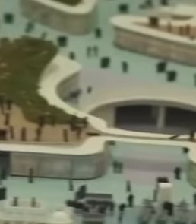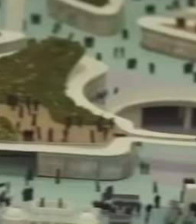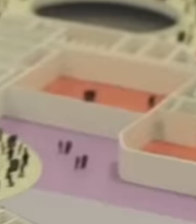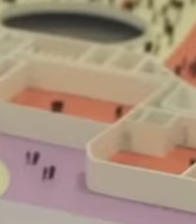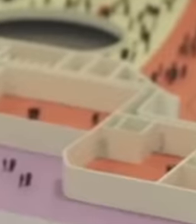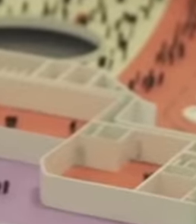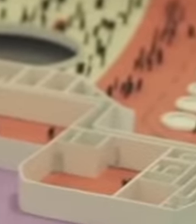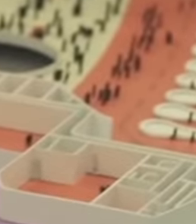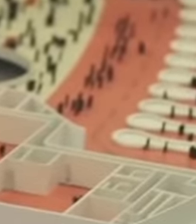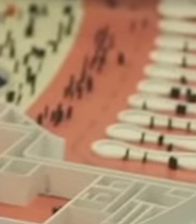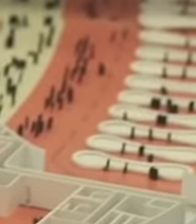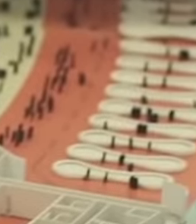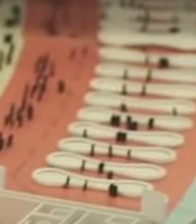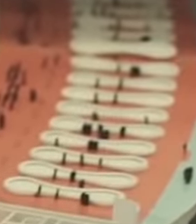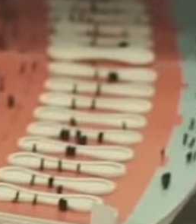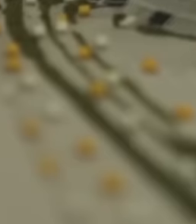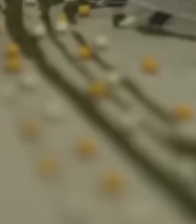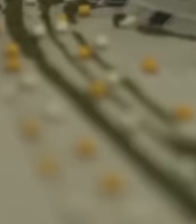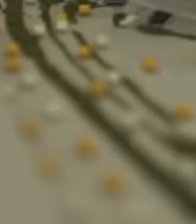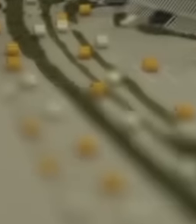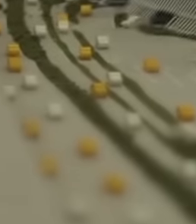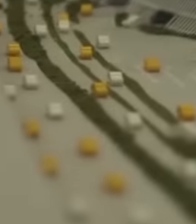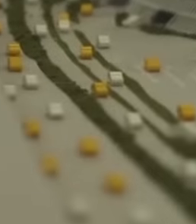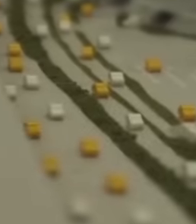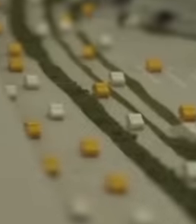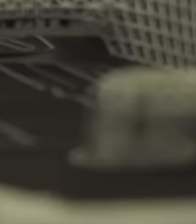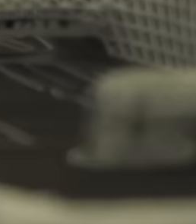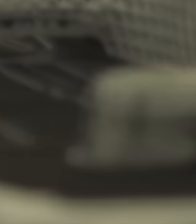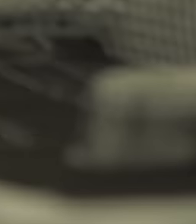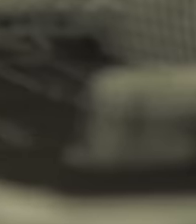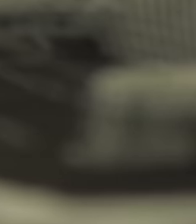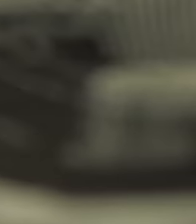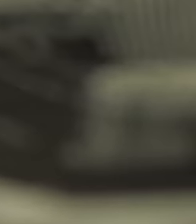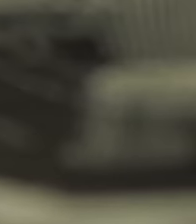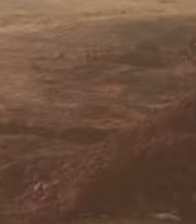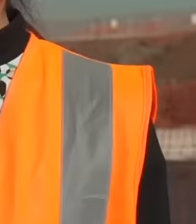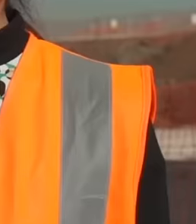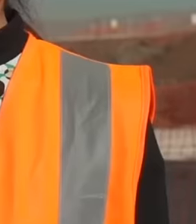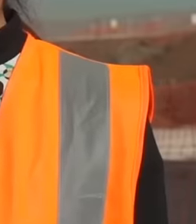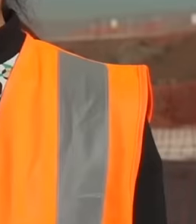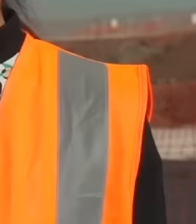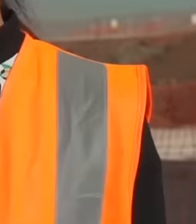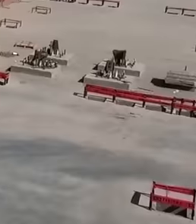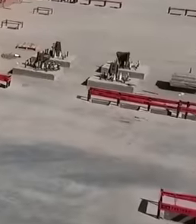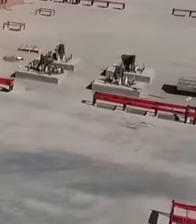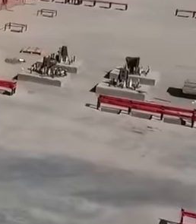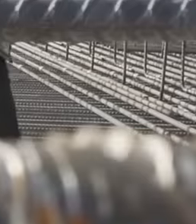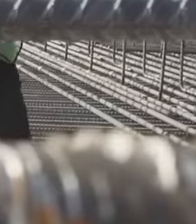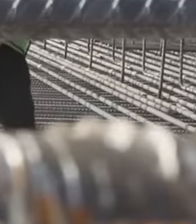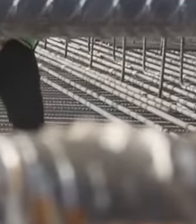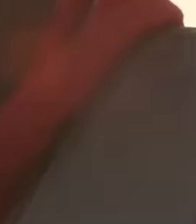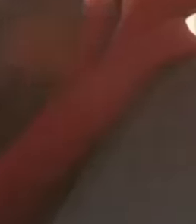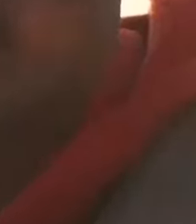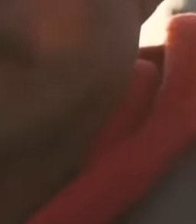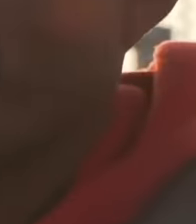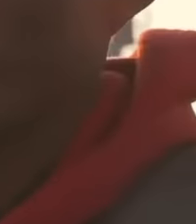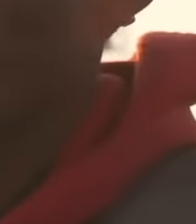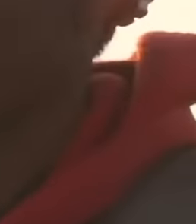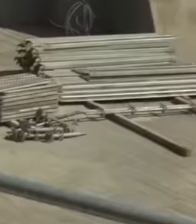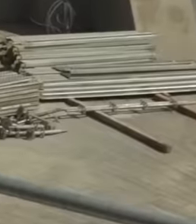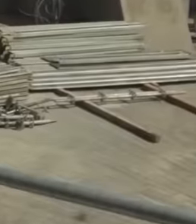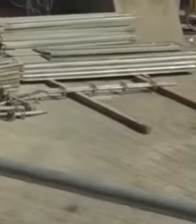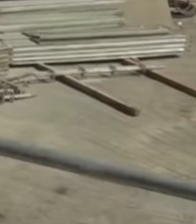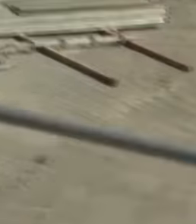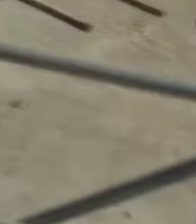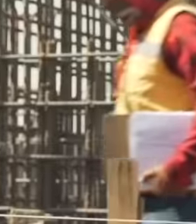de pistas e instalaciones en un terreno inestable y complejo. ¿Fue verdaderamente una